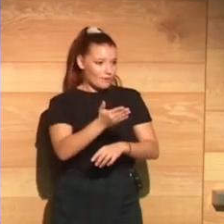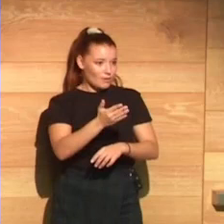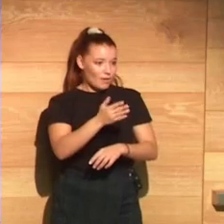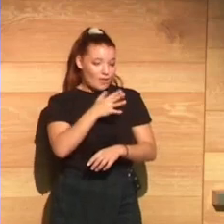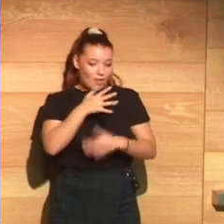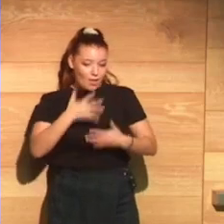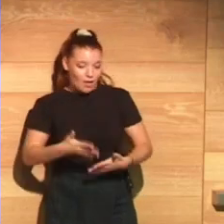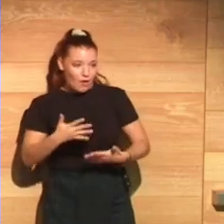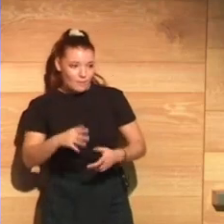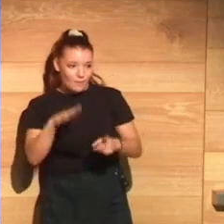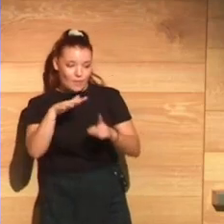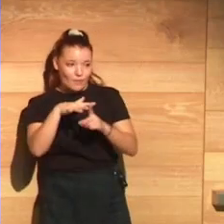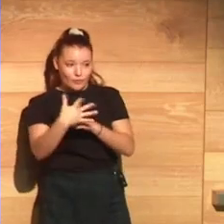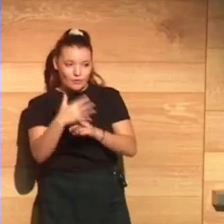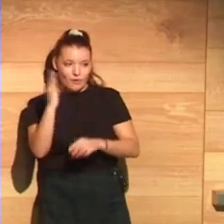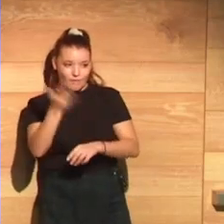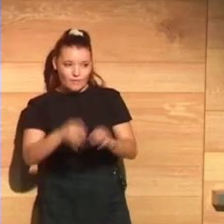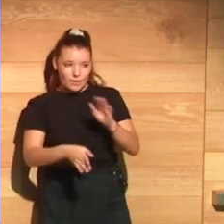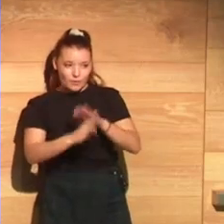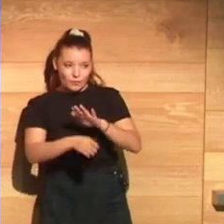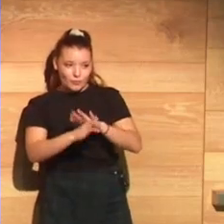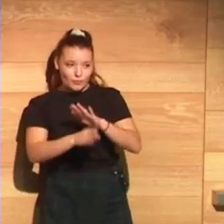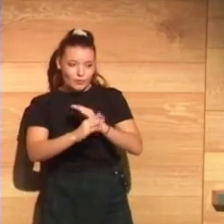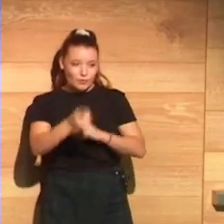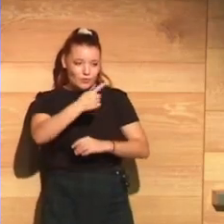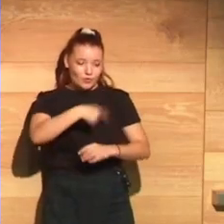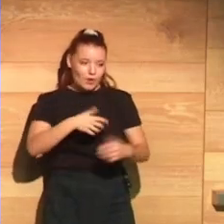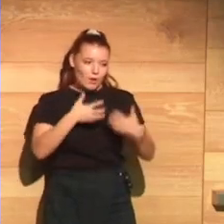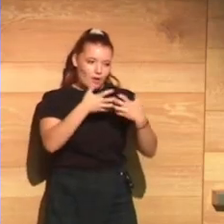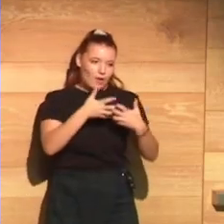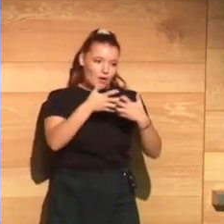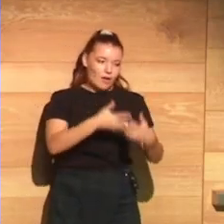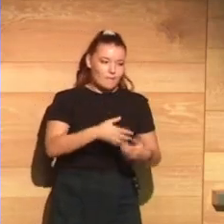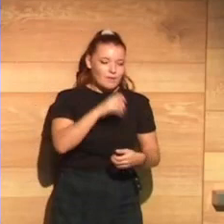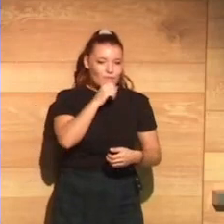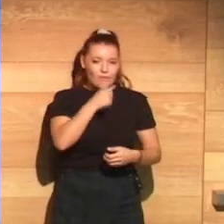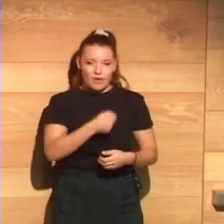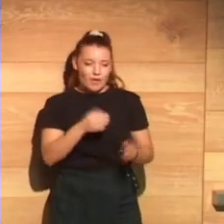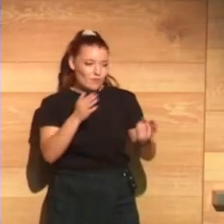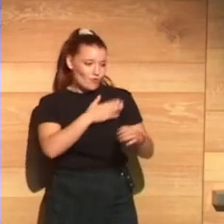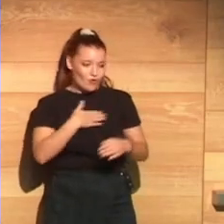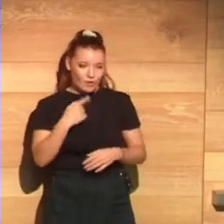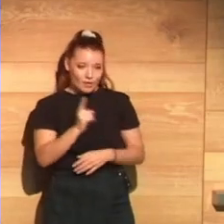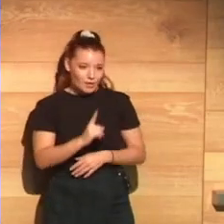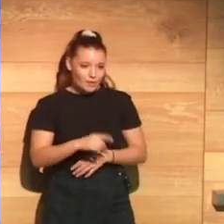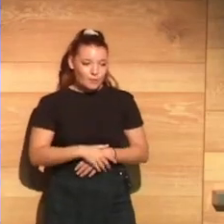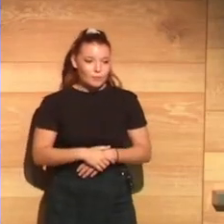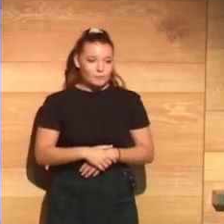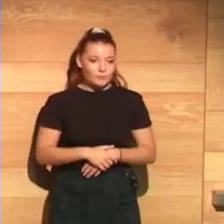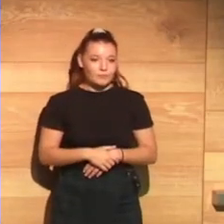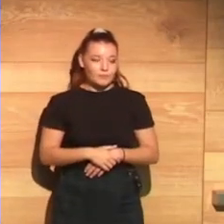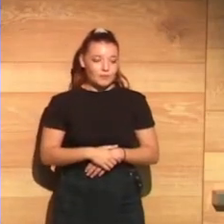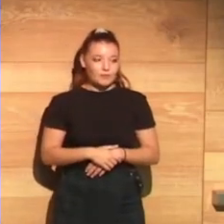y cómo el contexto nos afecta a todas nosotras y nos sigue afectando, cómo todavía luchamos por